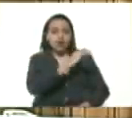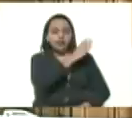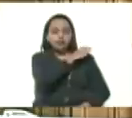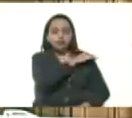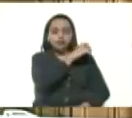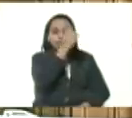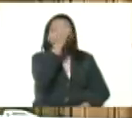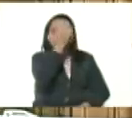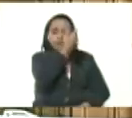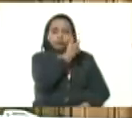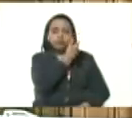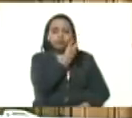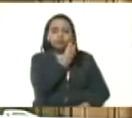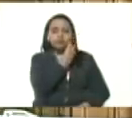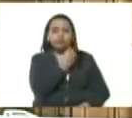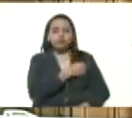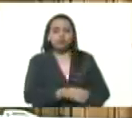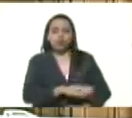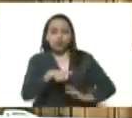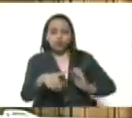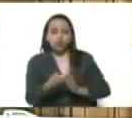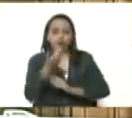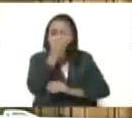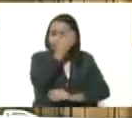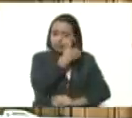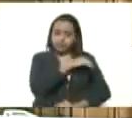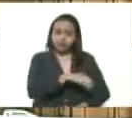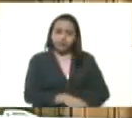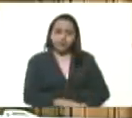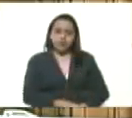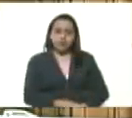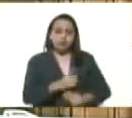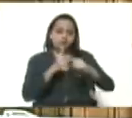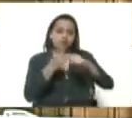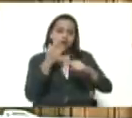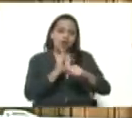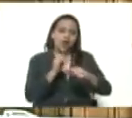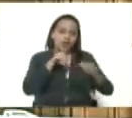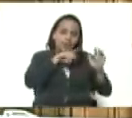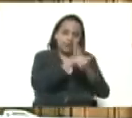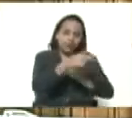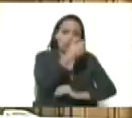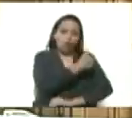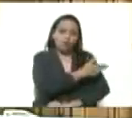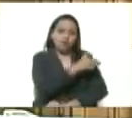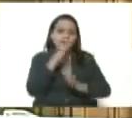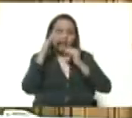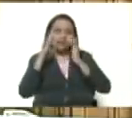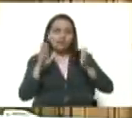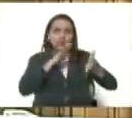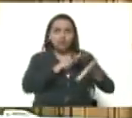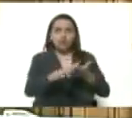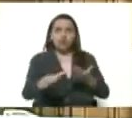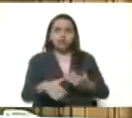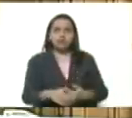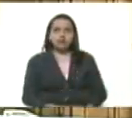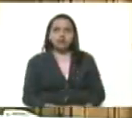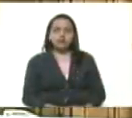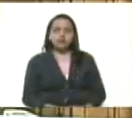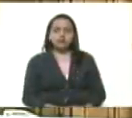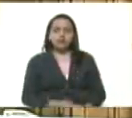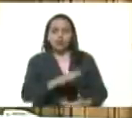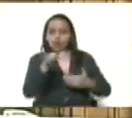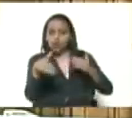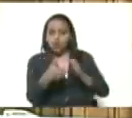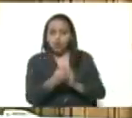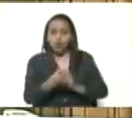los casos confirmados son hospitalizados y atendidos gratuitamente. Todos,